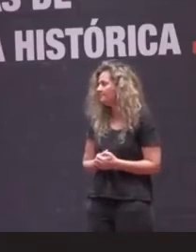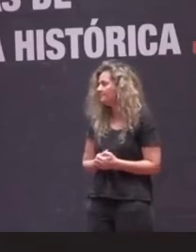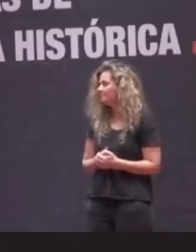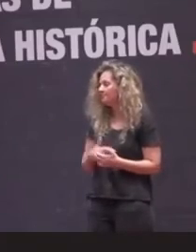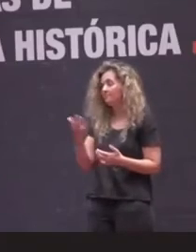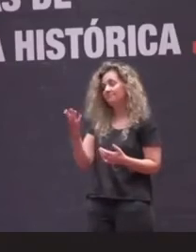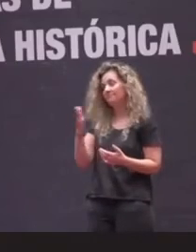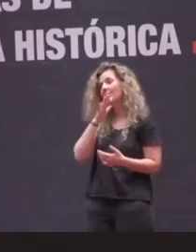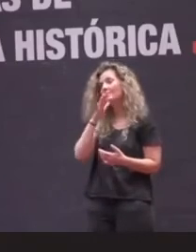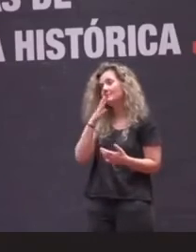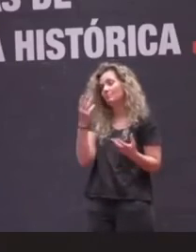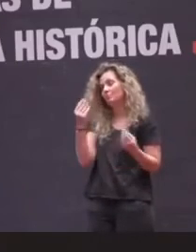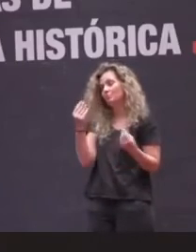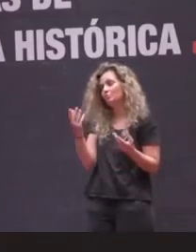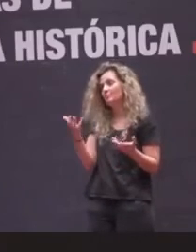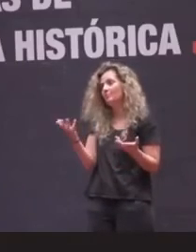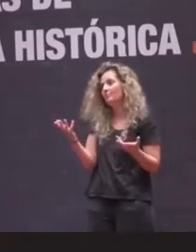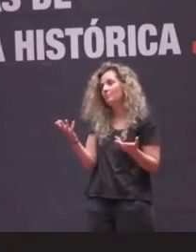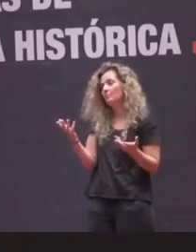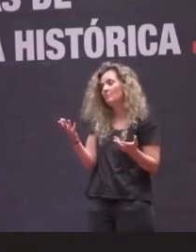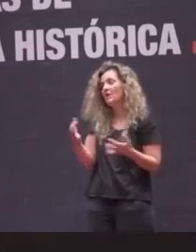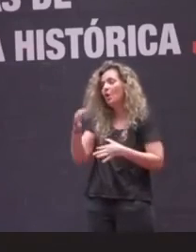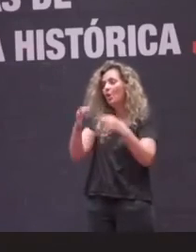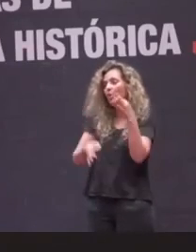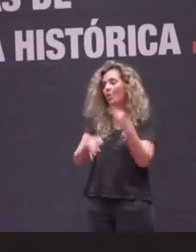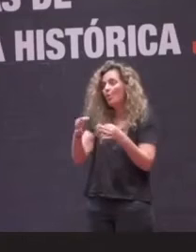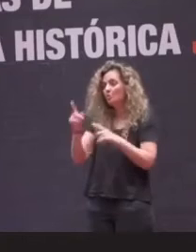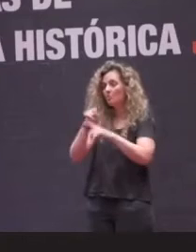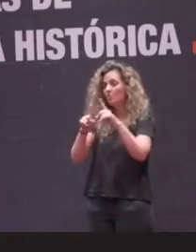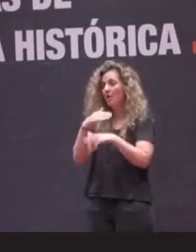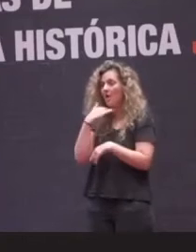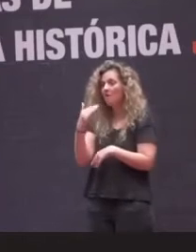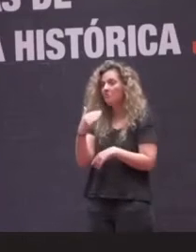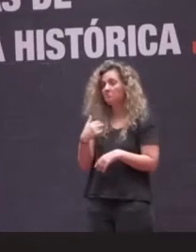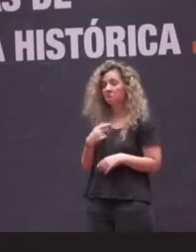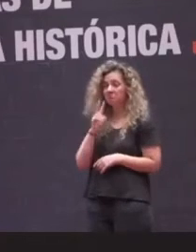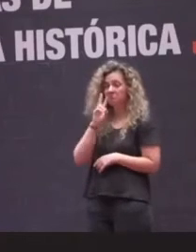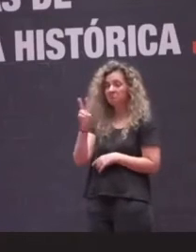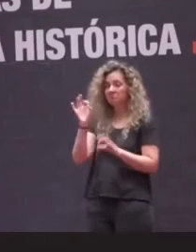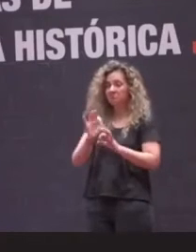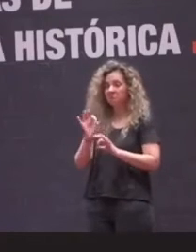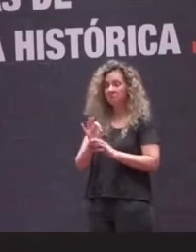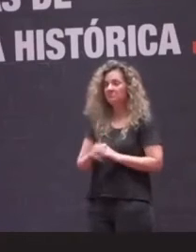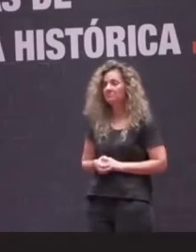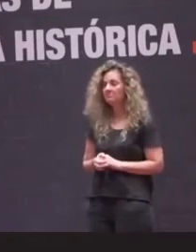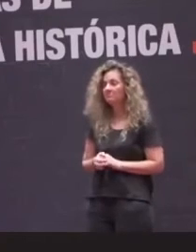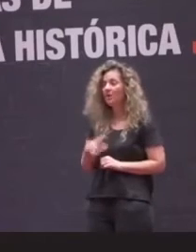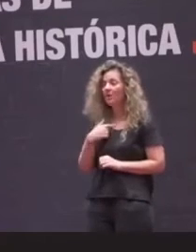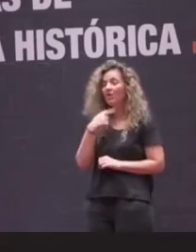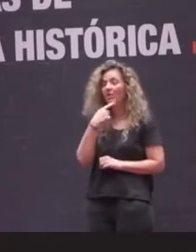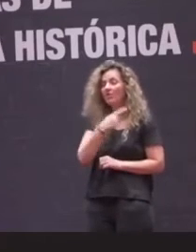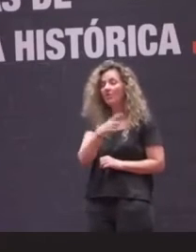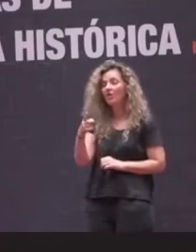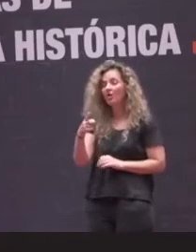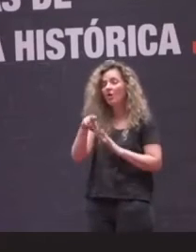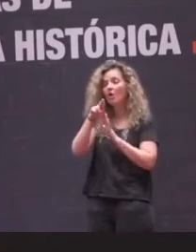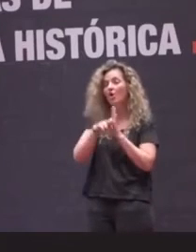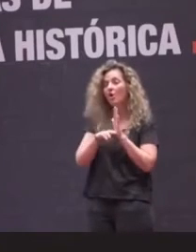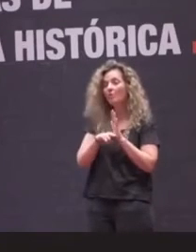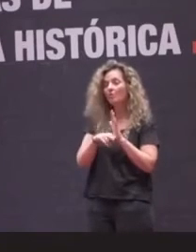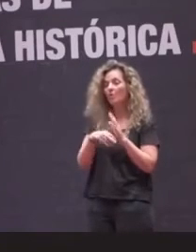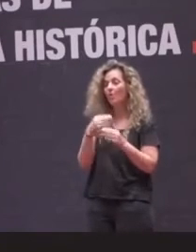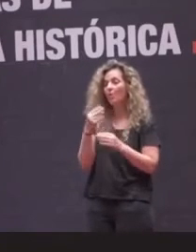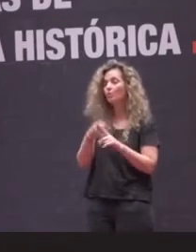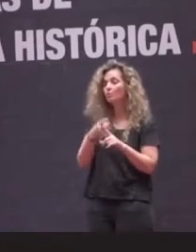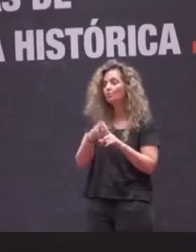Pasará moito, perdón. Pero xuridicamente algún problema? Non, eu non lle vexo ningún problema. E digo isto porque a normalización do uso